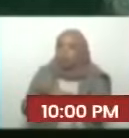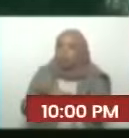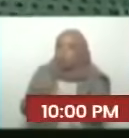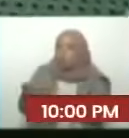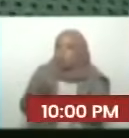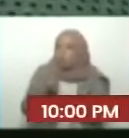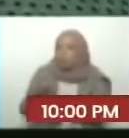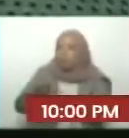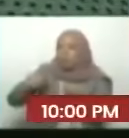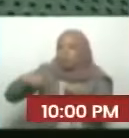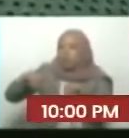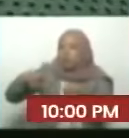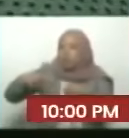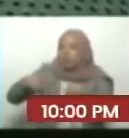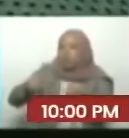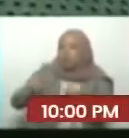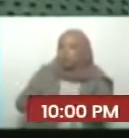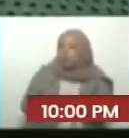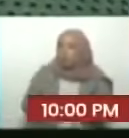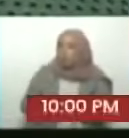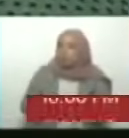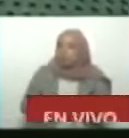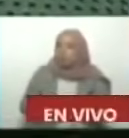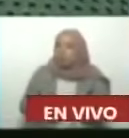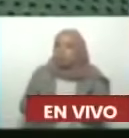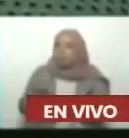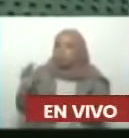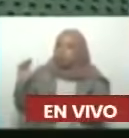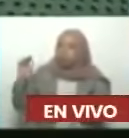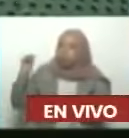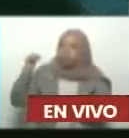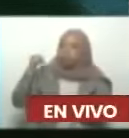recicladora. Creo que a nivel de todo este tiempo,